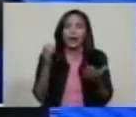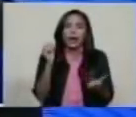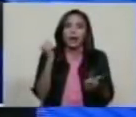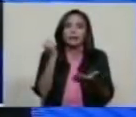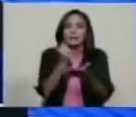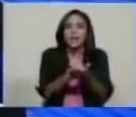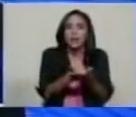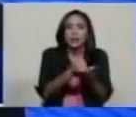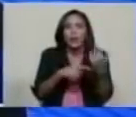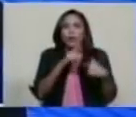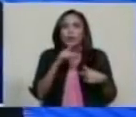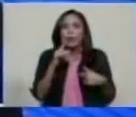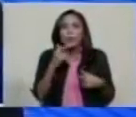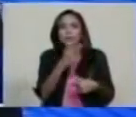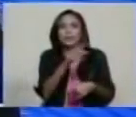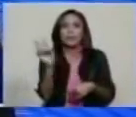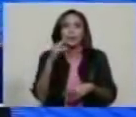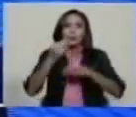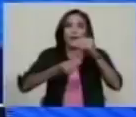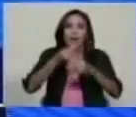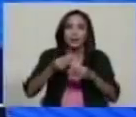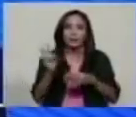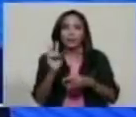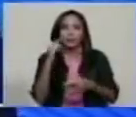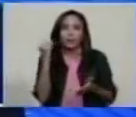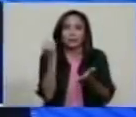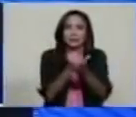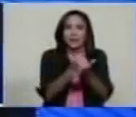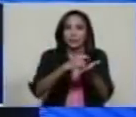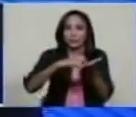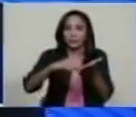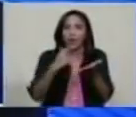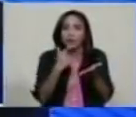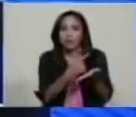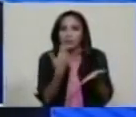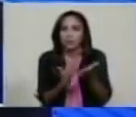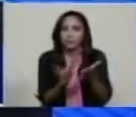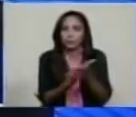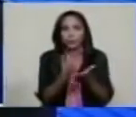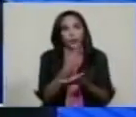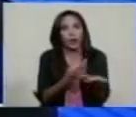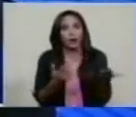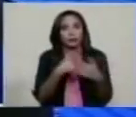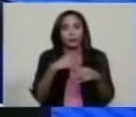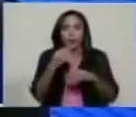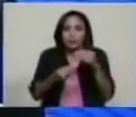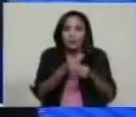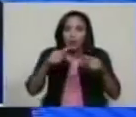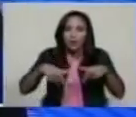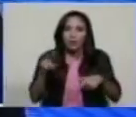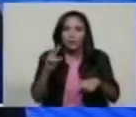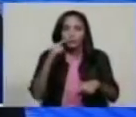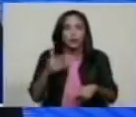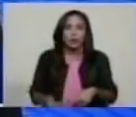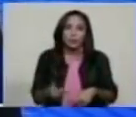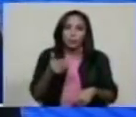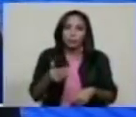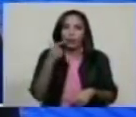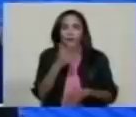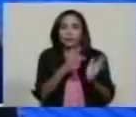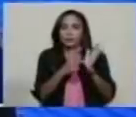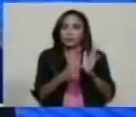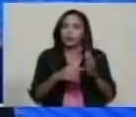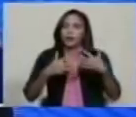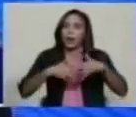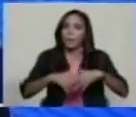como origen Venezuela. Y yo creo que nosotros tenemos que rescatar ese compromiso de origen Venezuela para que realmente tengamos un sector